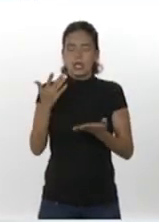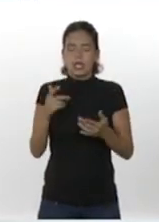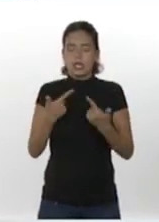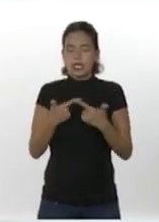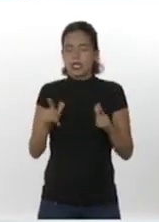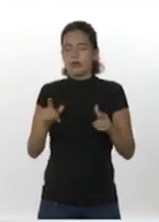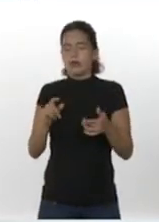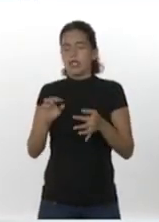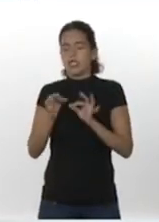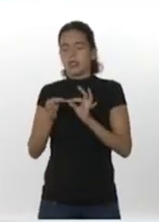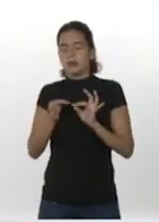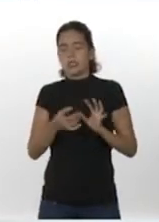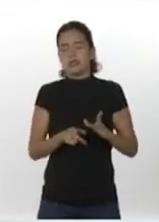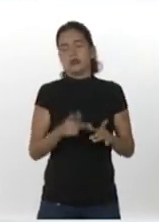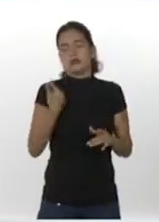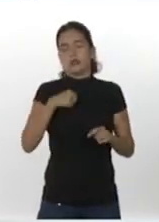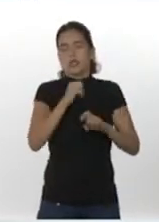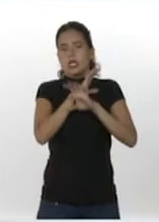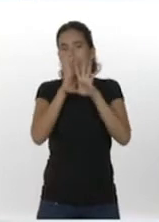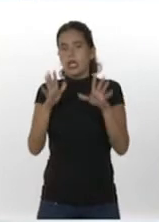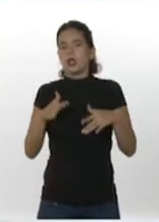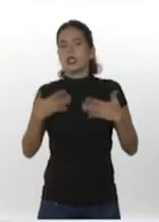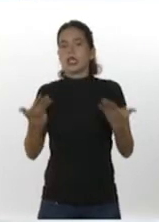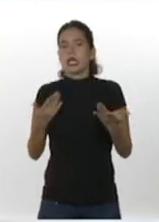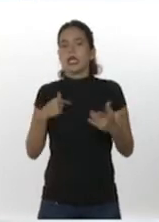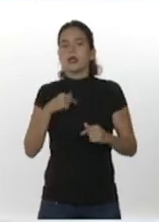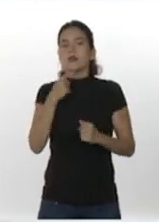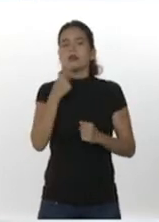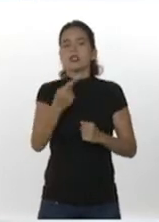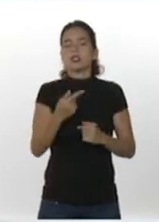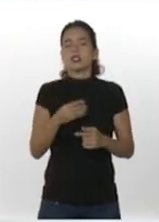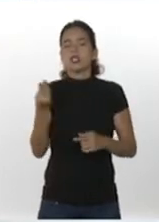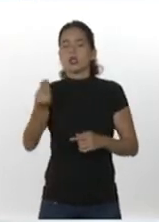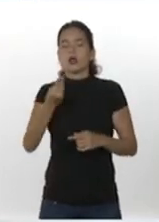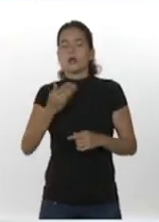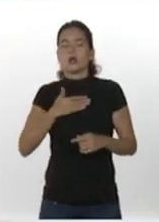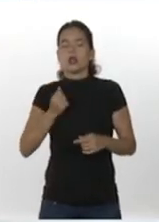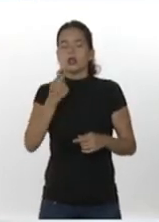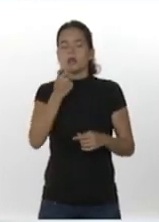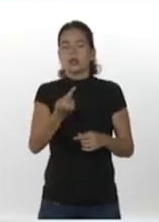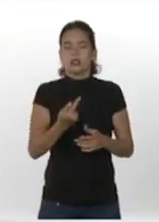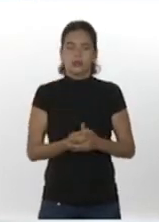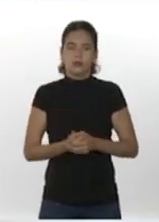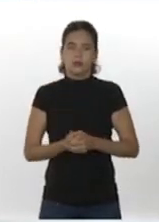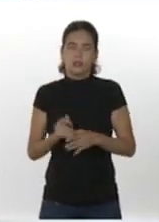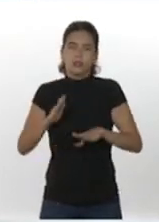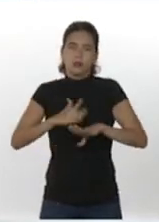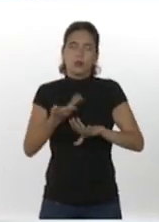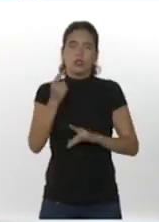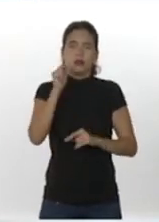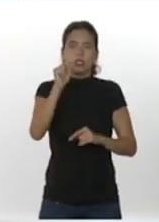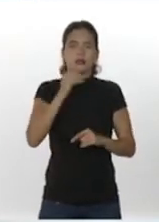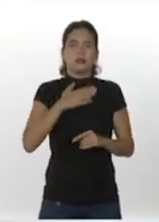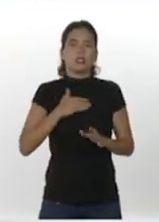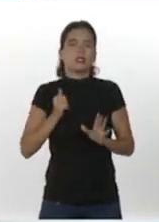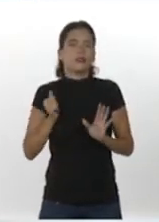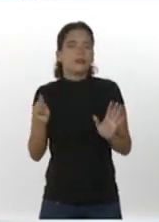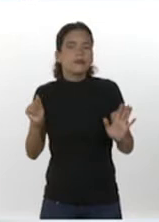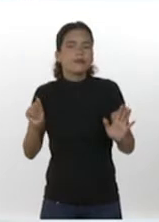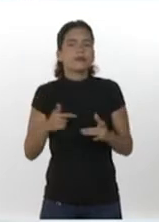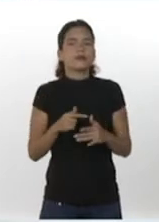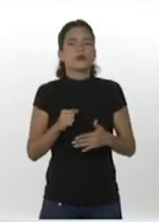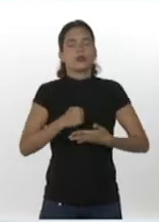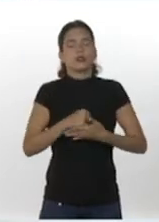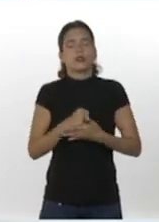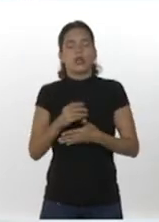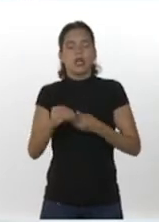Tenemos que tener en cuenta qué es lo que queremos dar a conocer y cómo lo queremos dar a conocer, porque precisamente quizás nos está